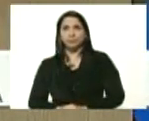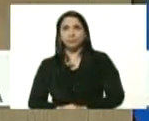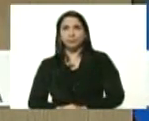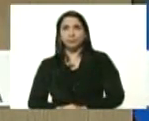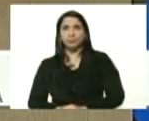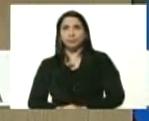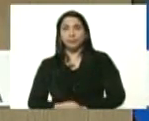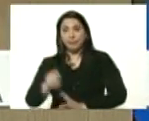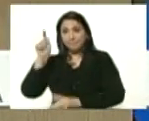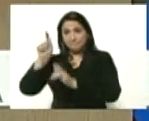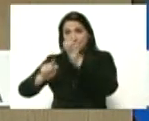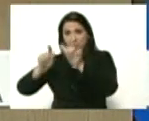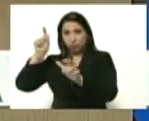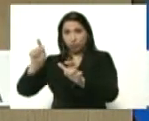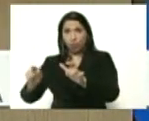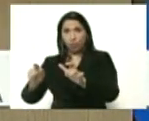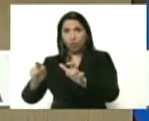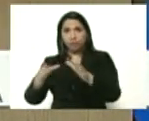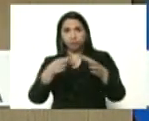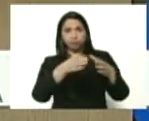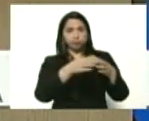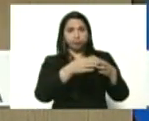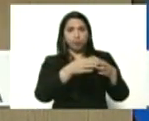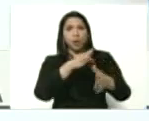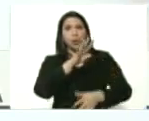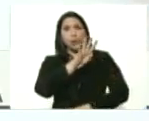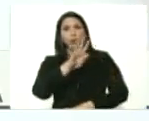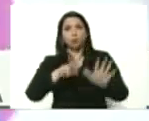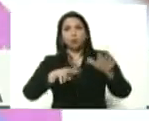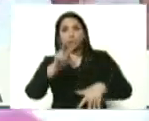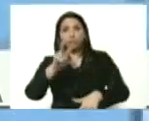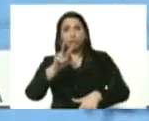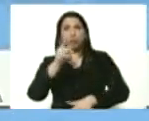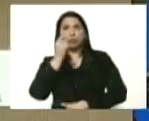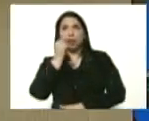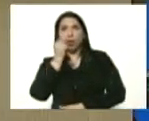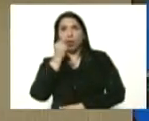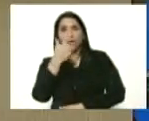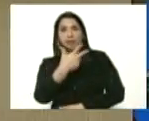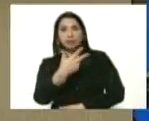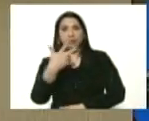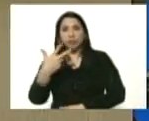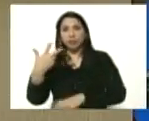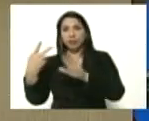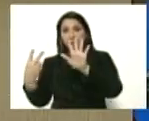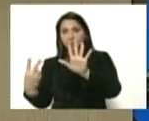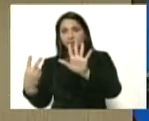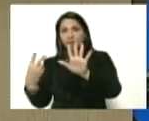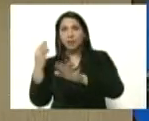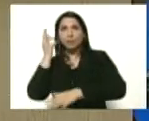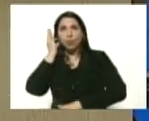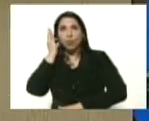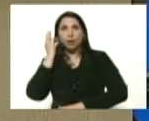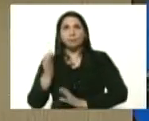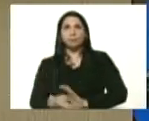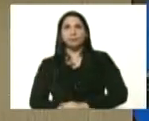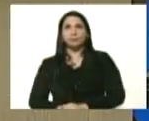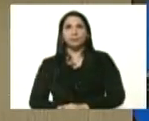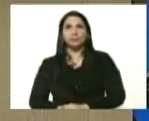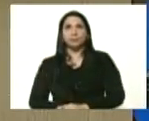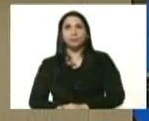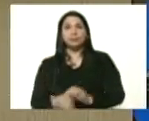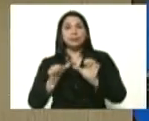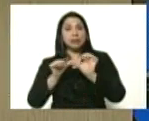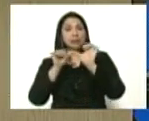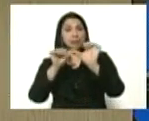De los pacientes distribuidos por sexo, 412 del sexo masculino, 337 del sexo femenino. Seguimos